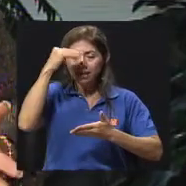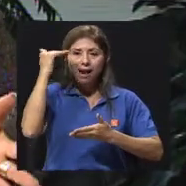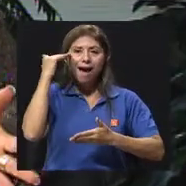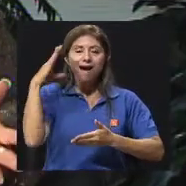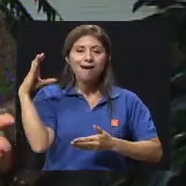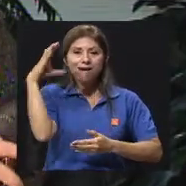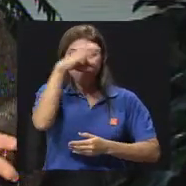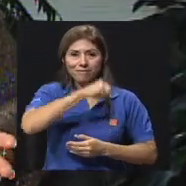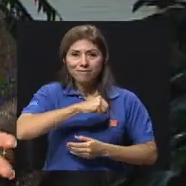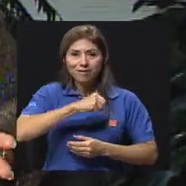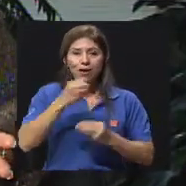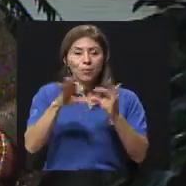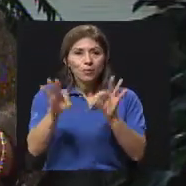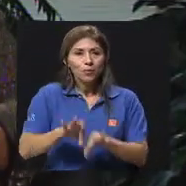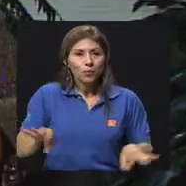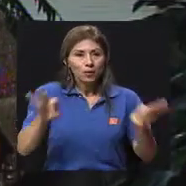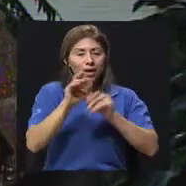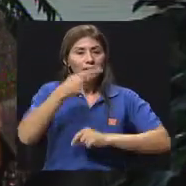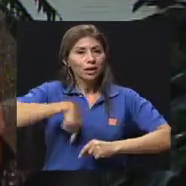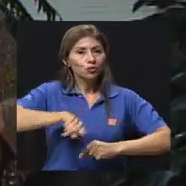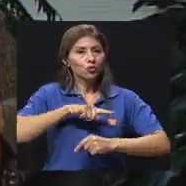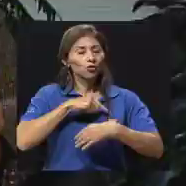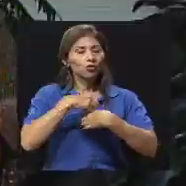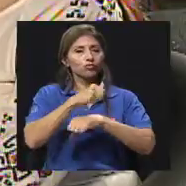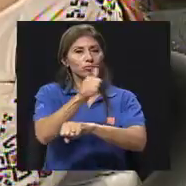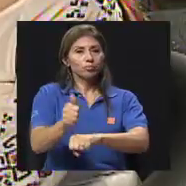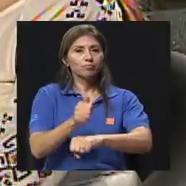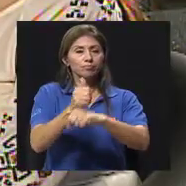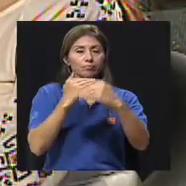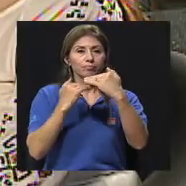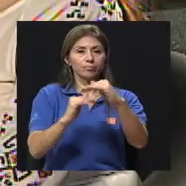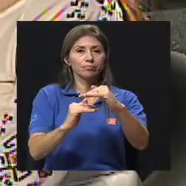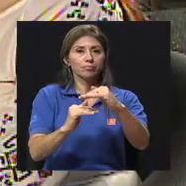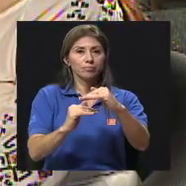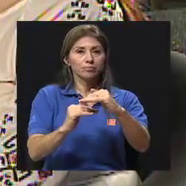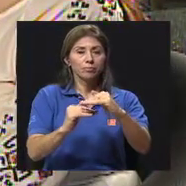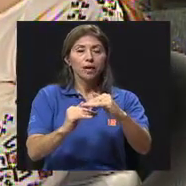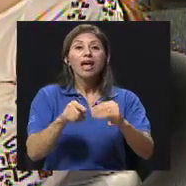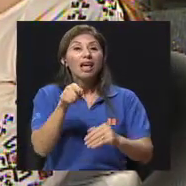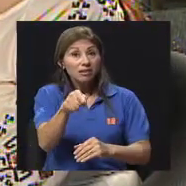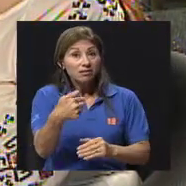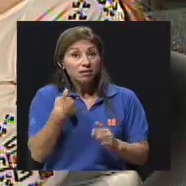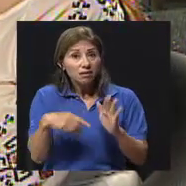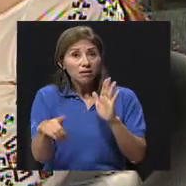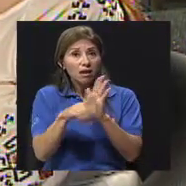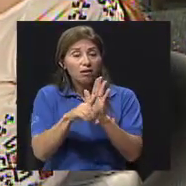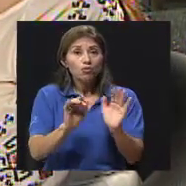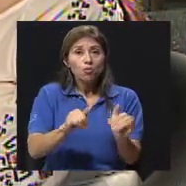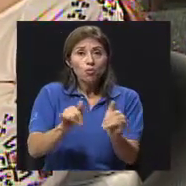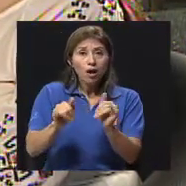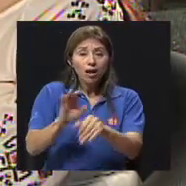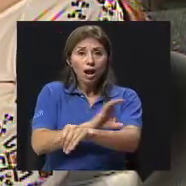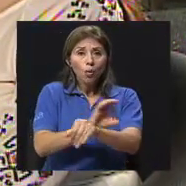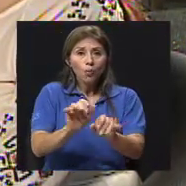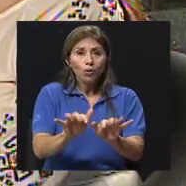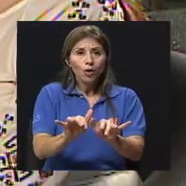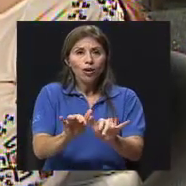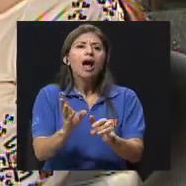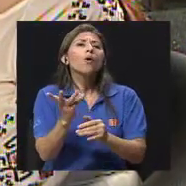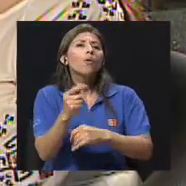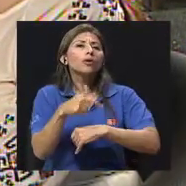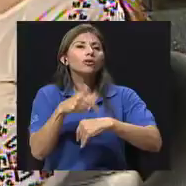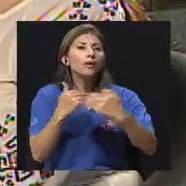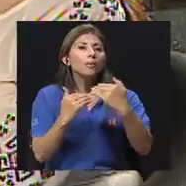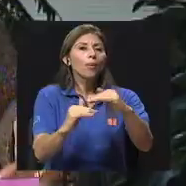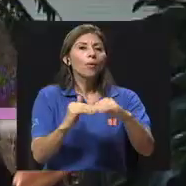mamás y papás, es importantísimo que manejemos los límites. ¿Tienen derecho a jugar en la computadora? ¿Cuánto tiempo? ¿Tienen derecho a